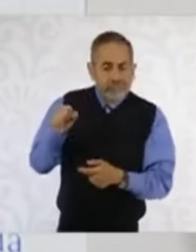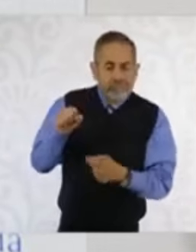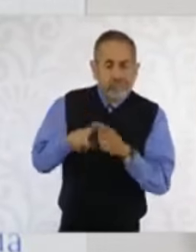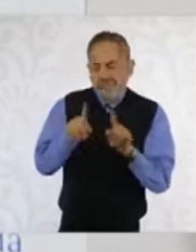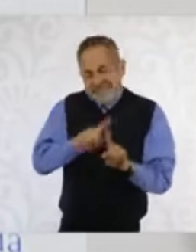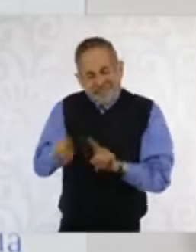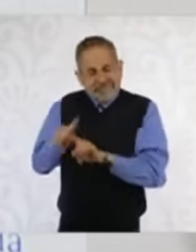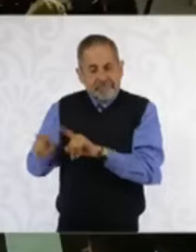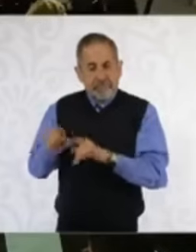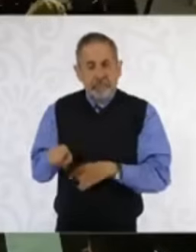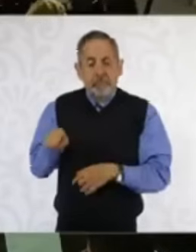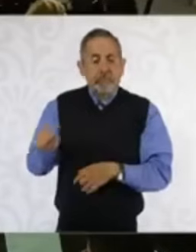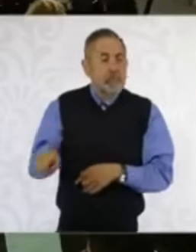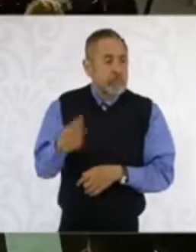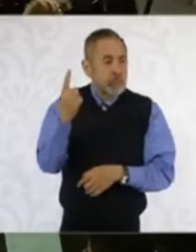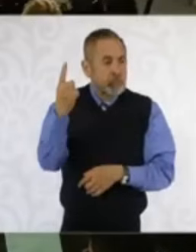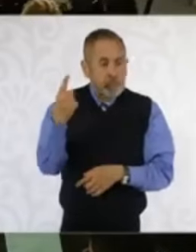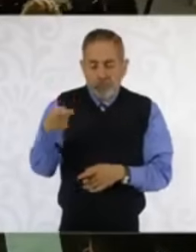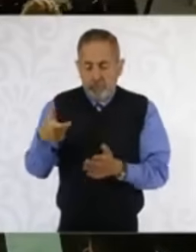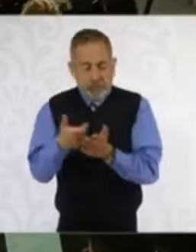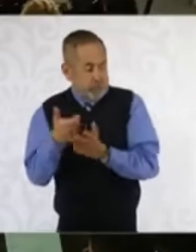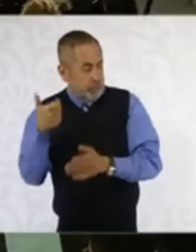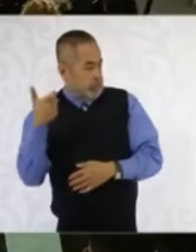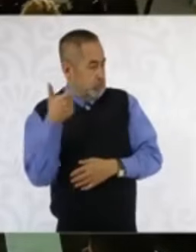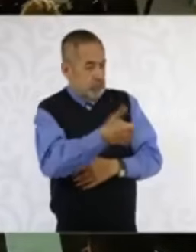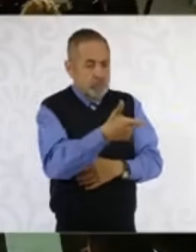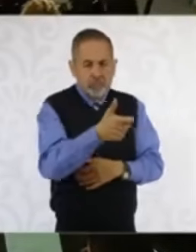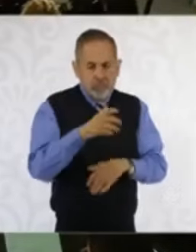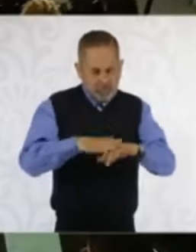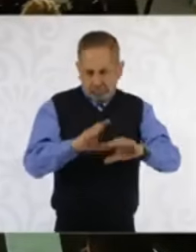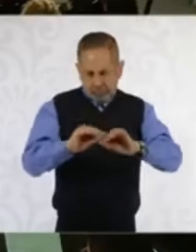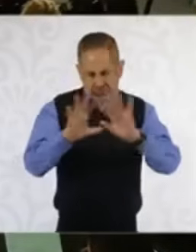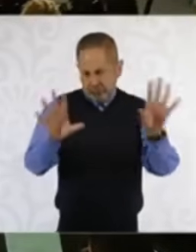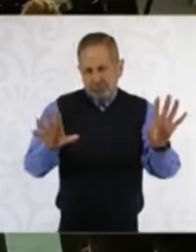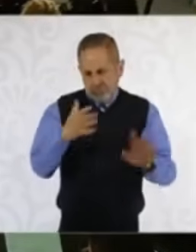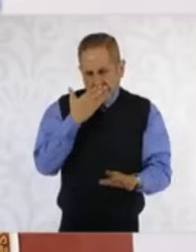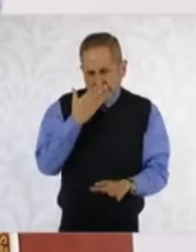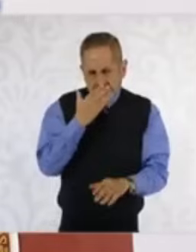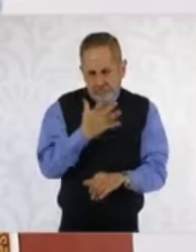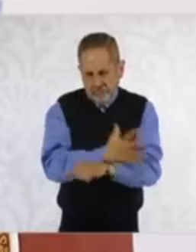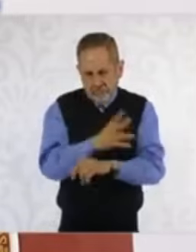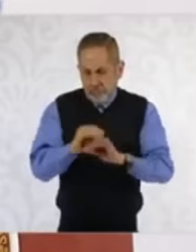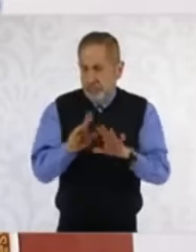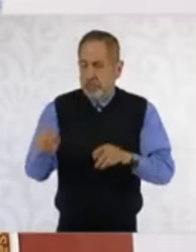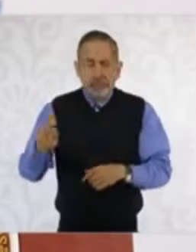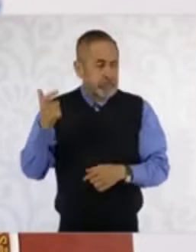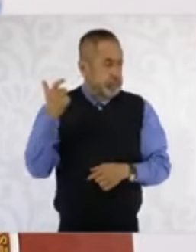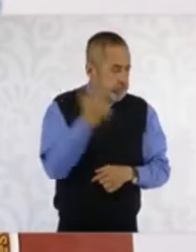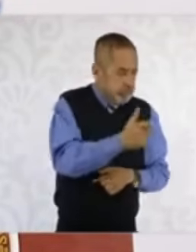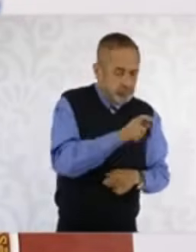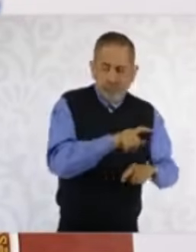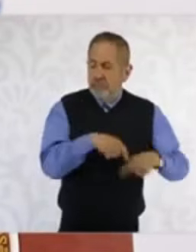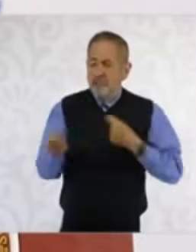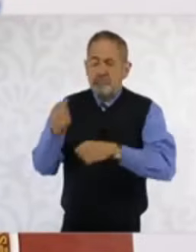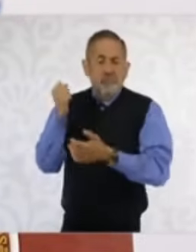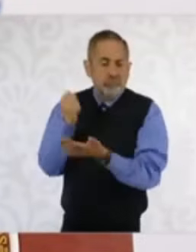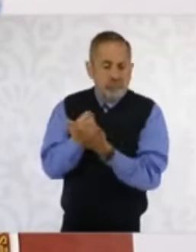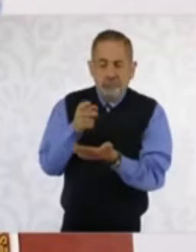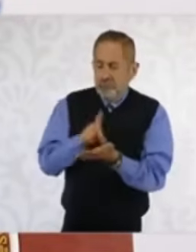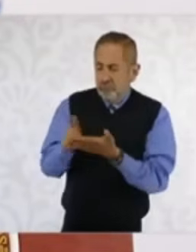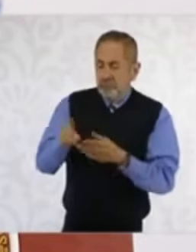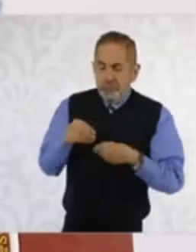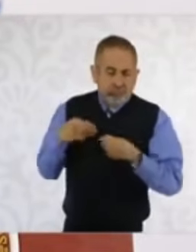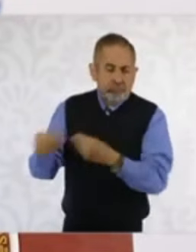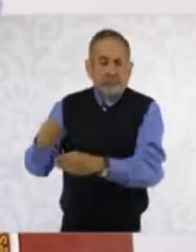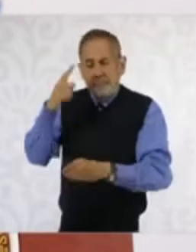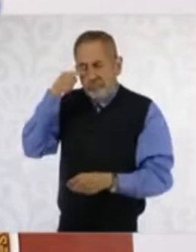pesos. Nada mal. Esto significa que el salario mínimo mensual sería de 8.480 pesos. Pero ahí no termina